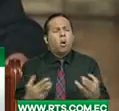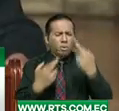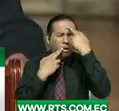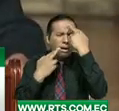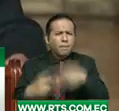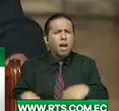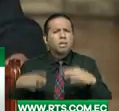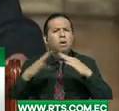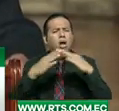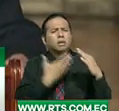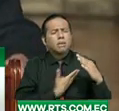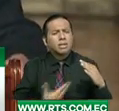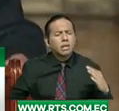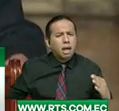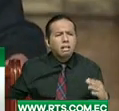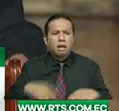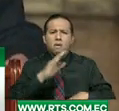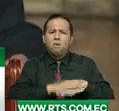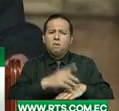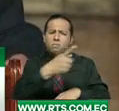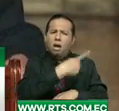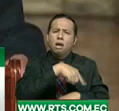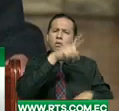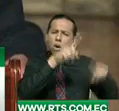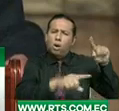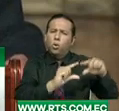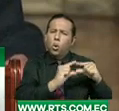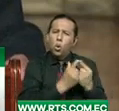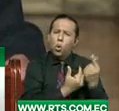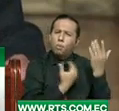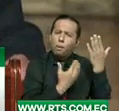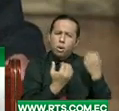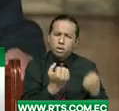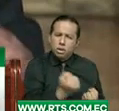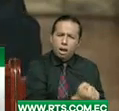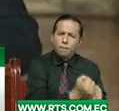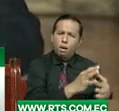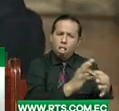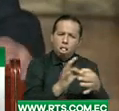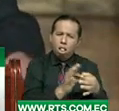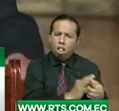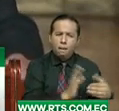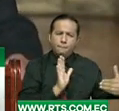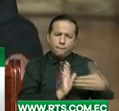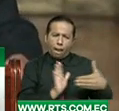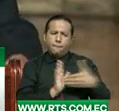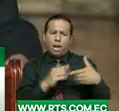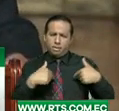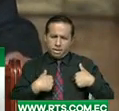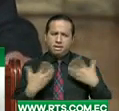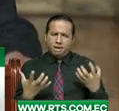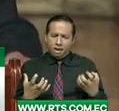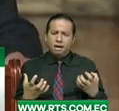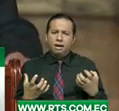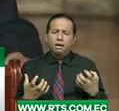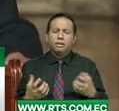poder en complicidad de la oposición derechista del Congreso. La Fiscalía allana mi domicilio.